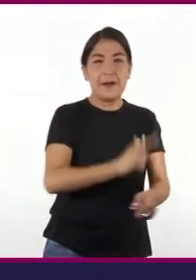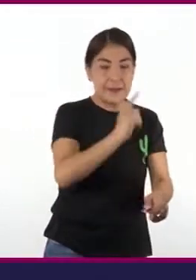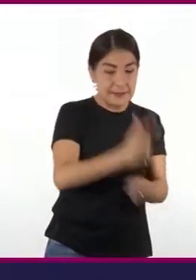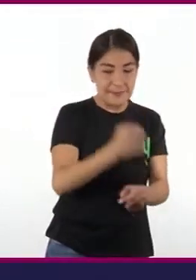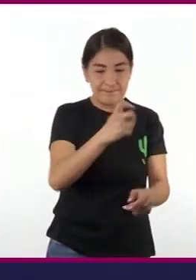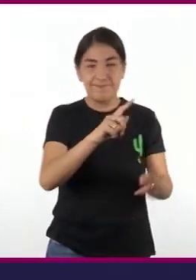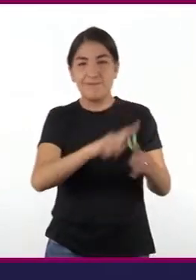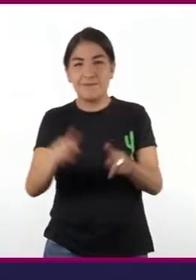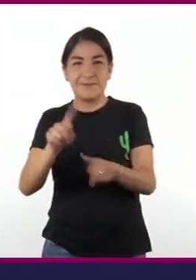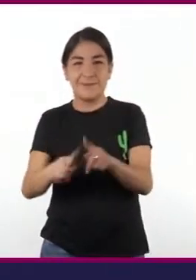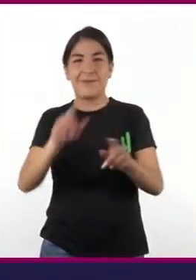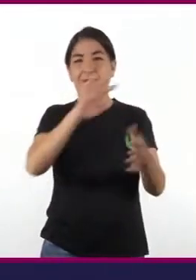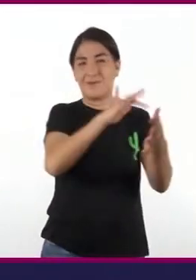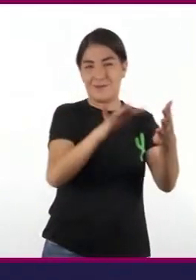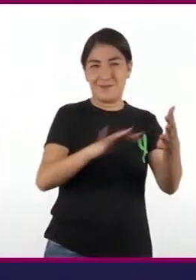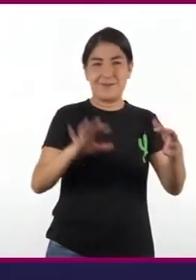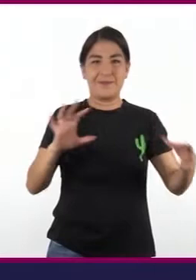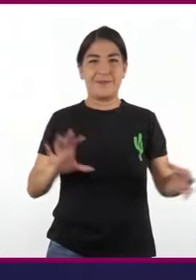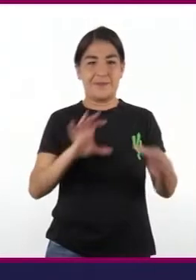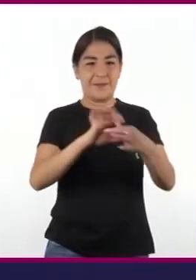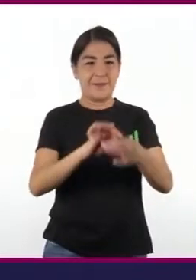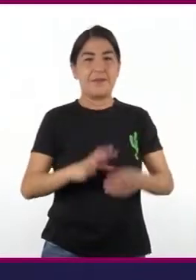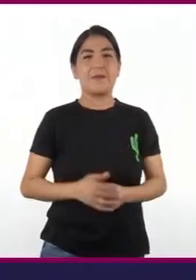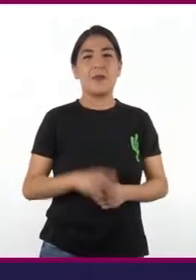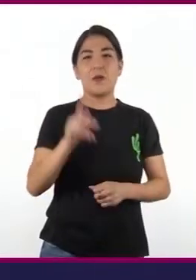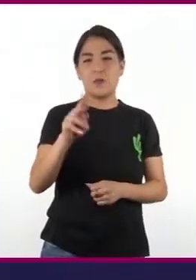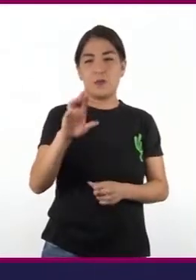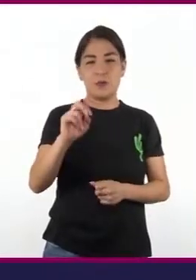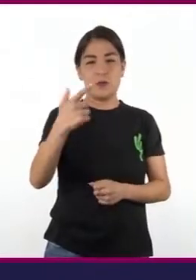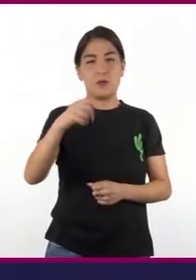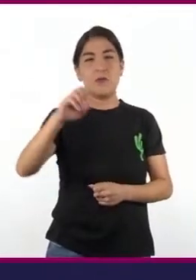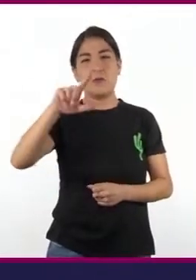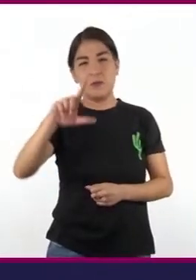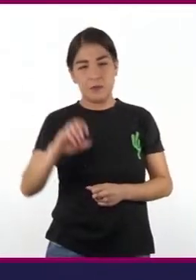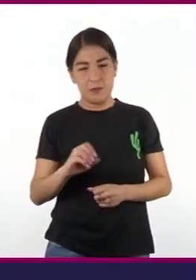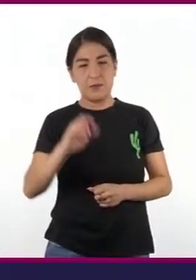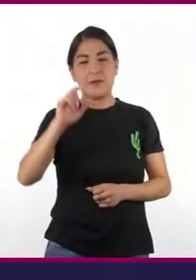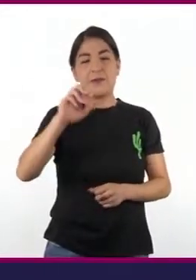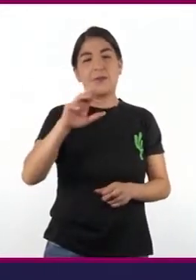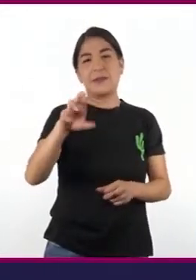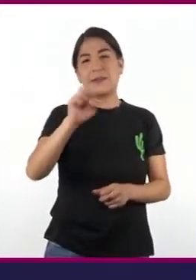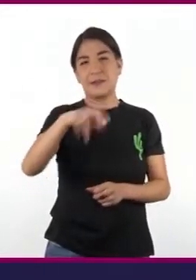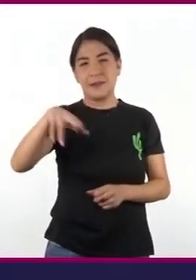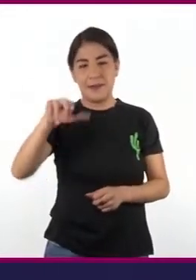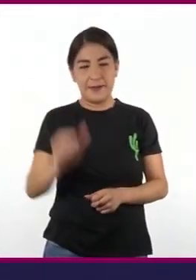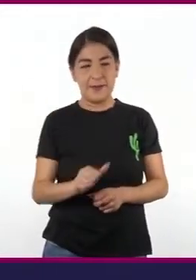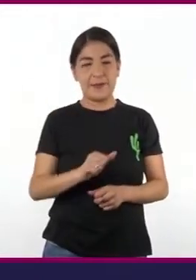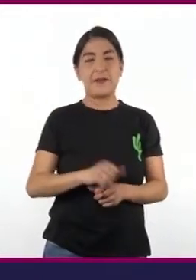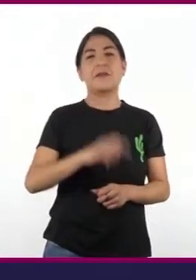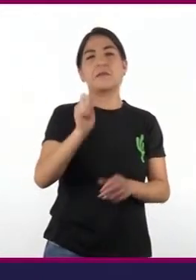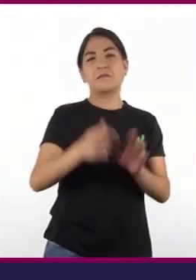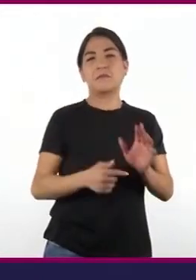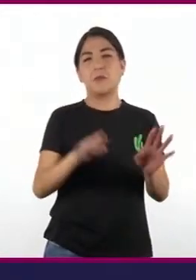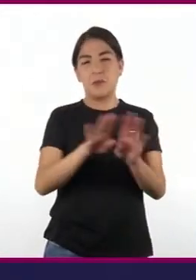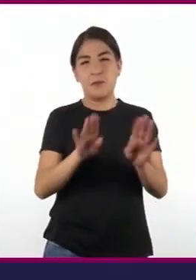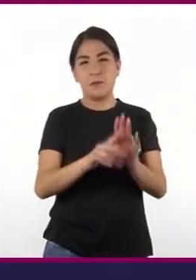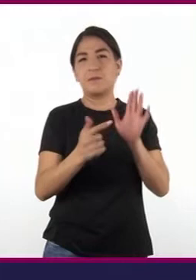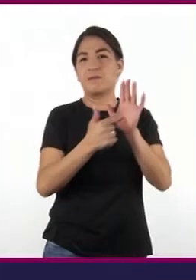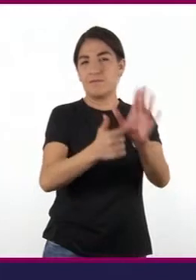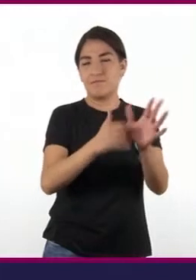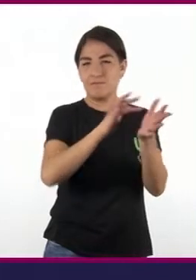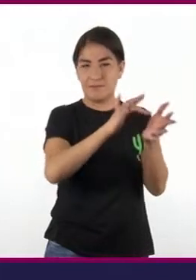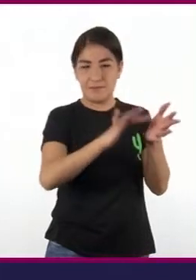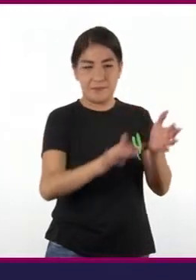en textos introductorios, prólogos, reseñas, dedicatorias y presentaciones. Y